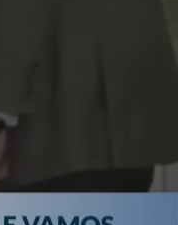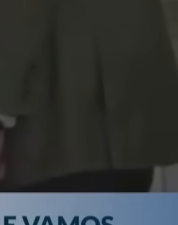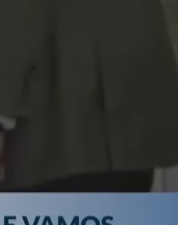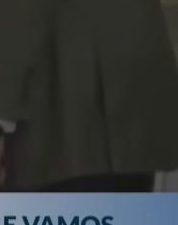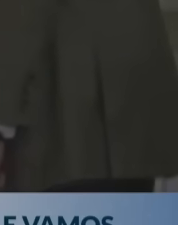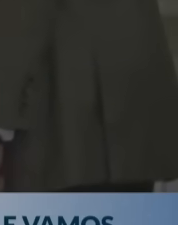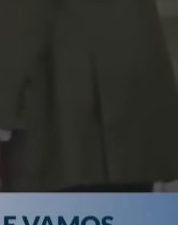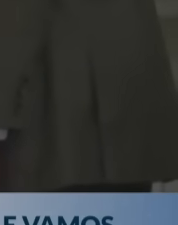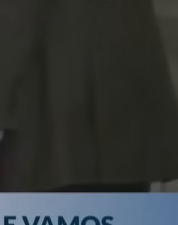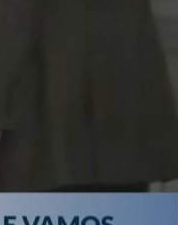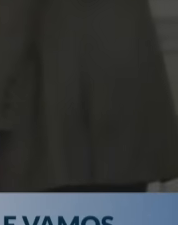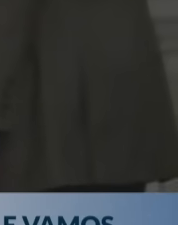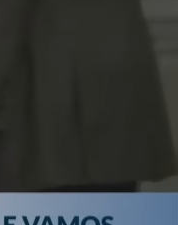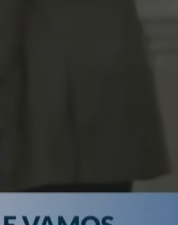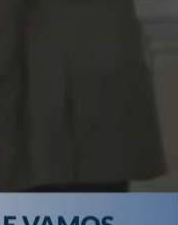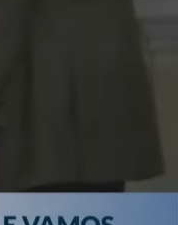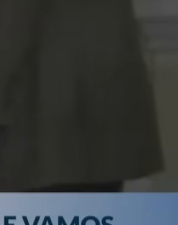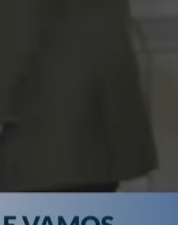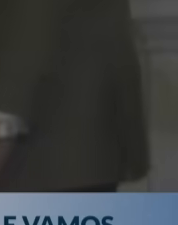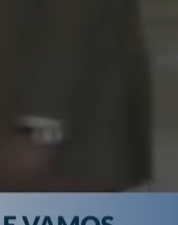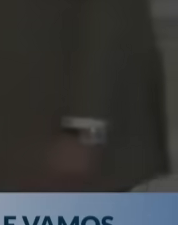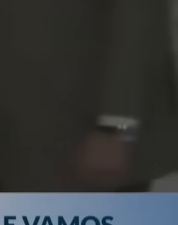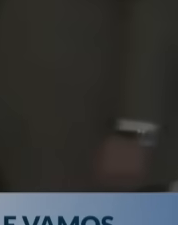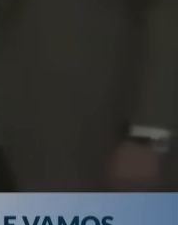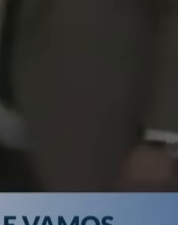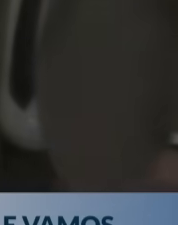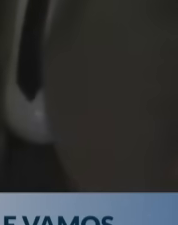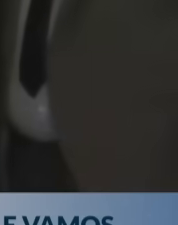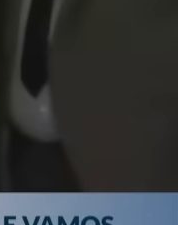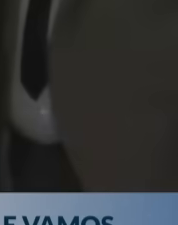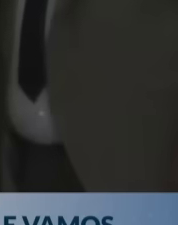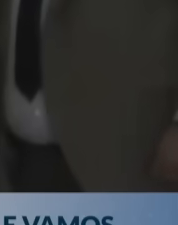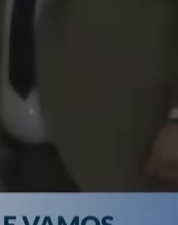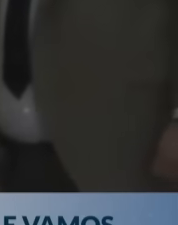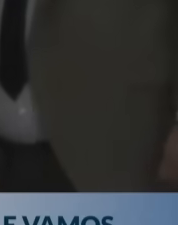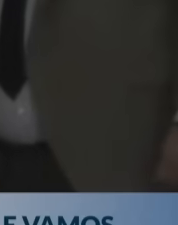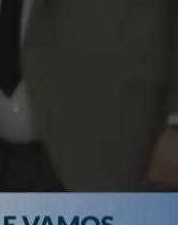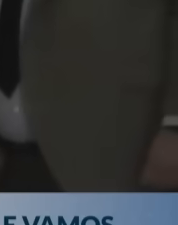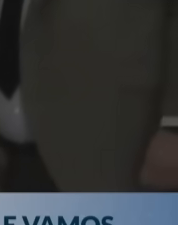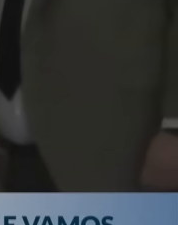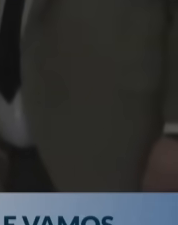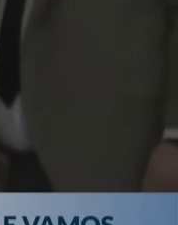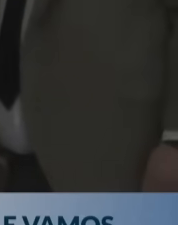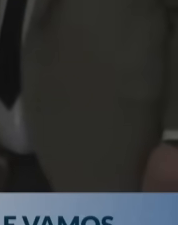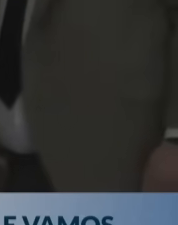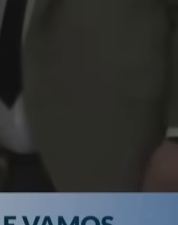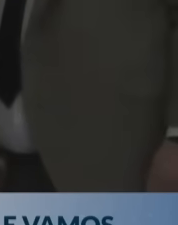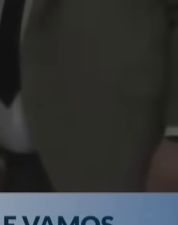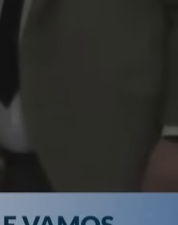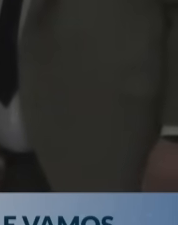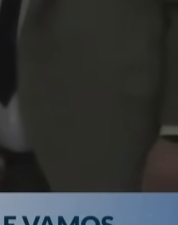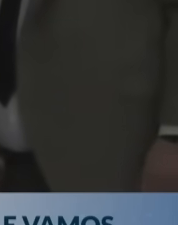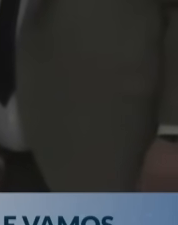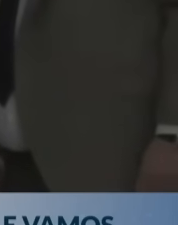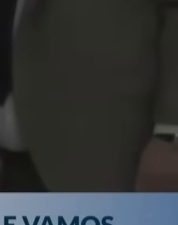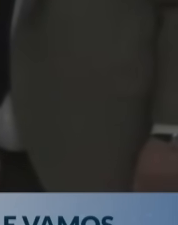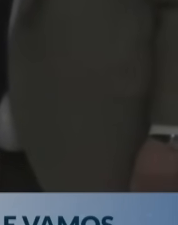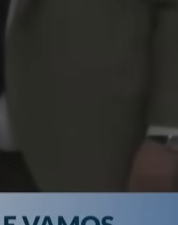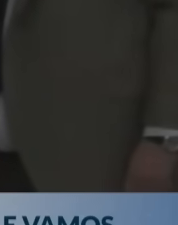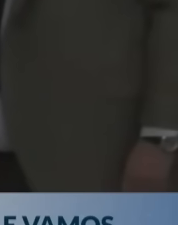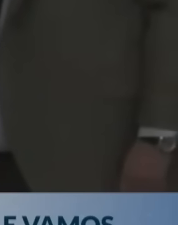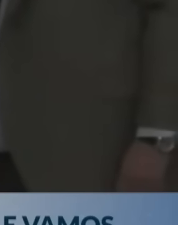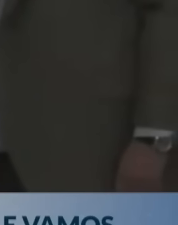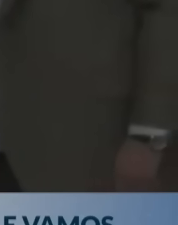golpe en el acto ecuménico que hizo el presidente Piñera, porque el respeto a la democracia y a los derechos humanos no es en un gobierno